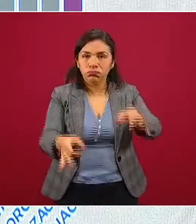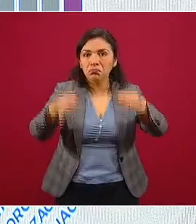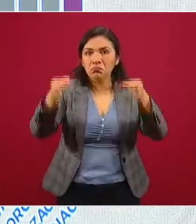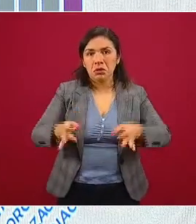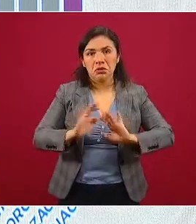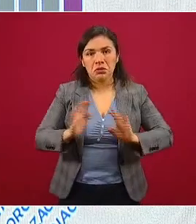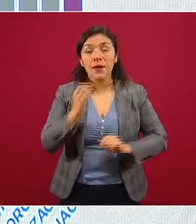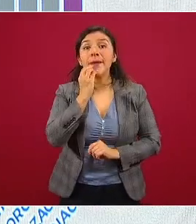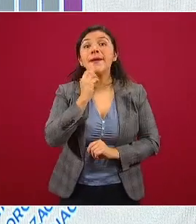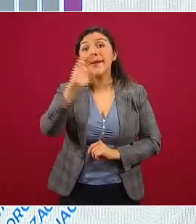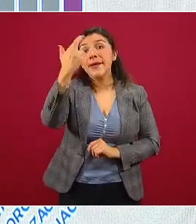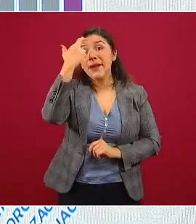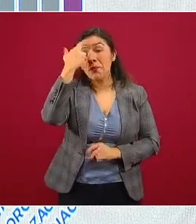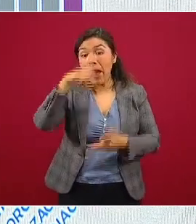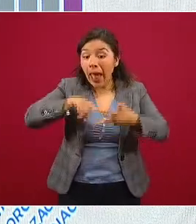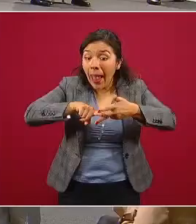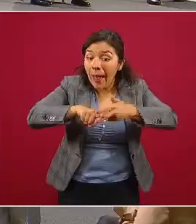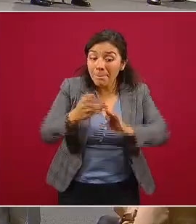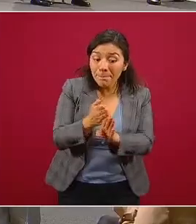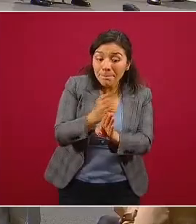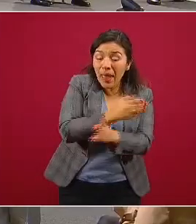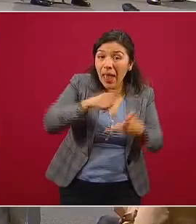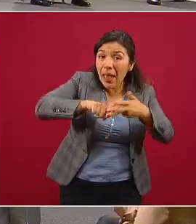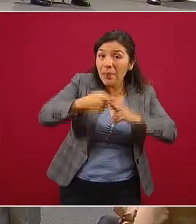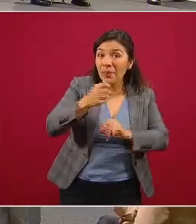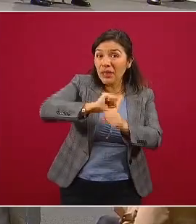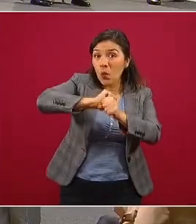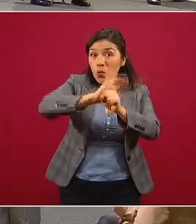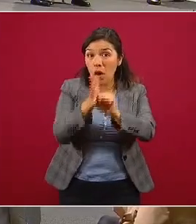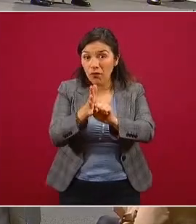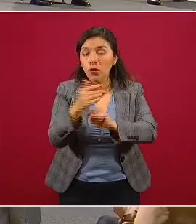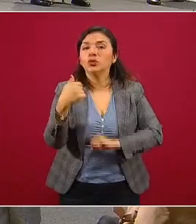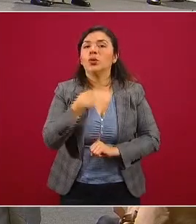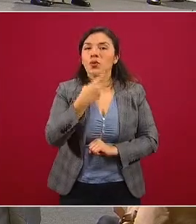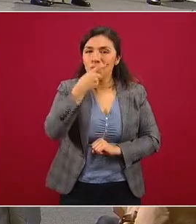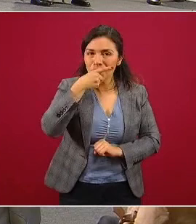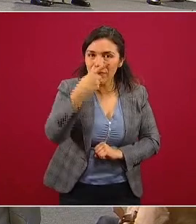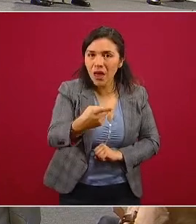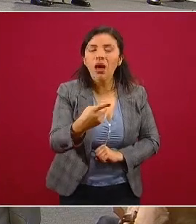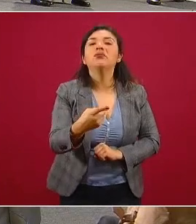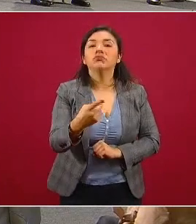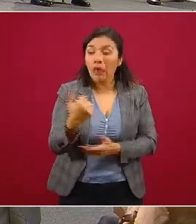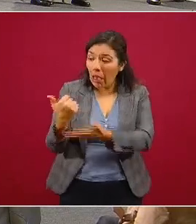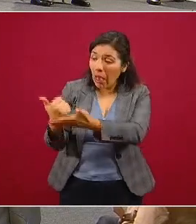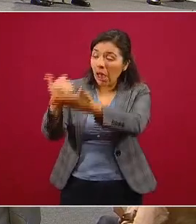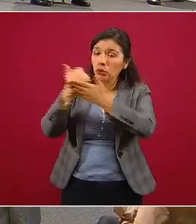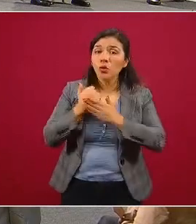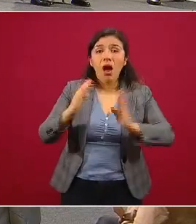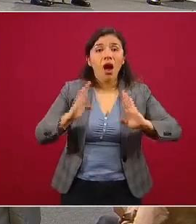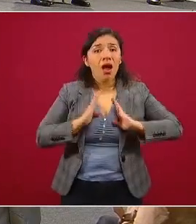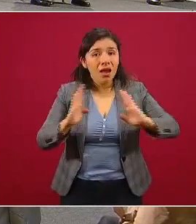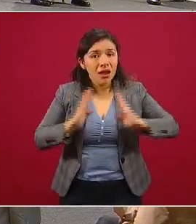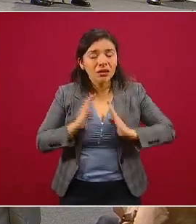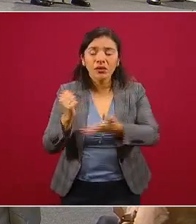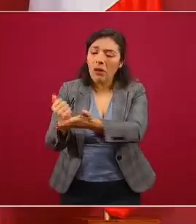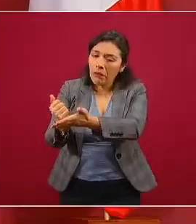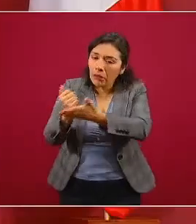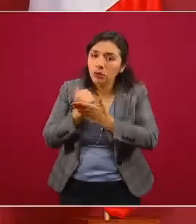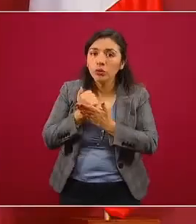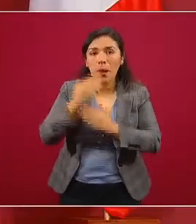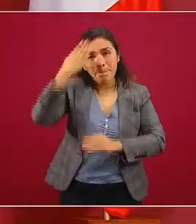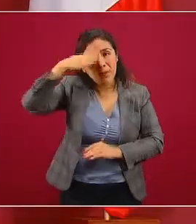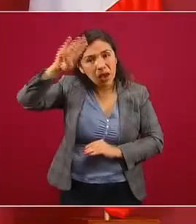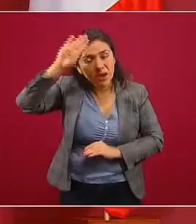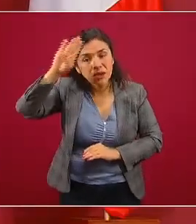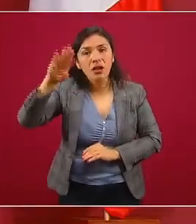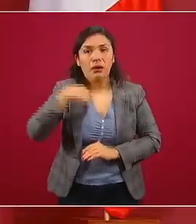Recuerden que desde que empezó la pandemia dijimos, nos va a ayudar el Ejército y nos va a ayudar la